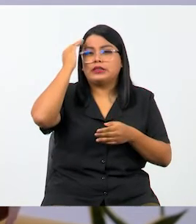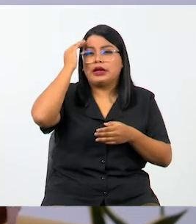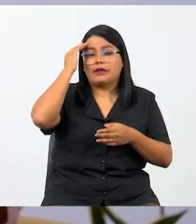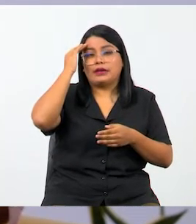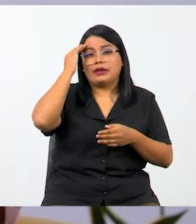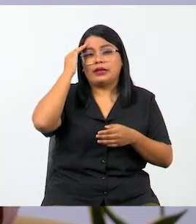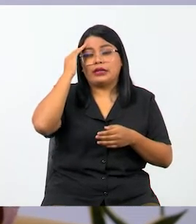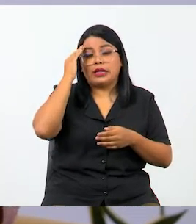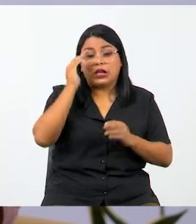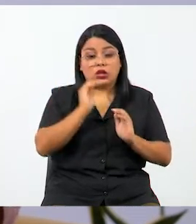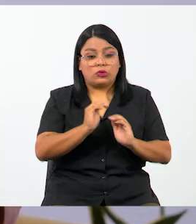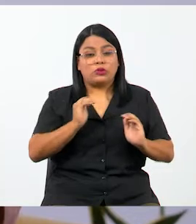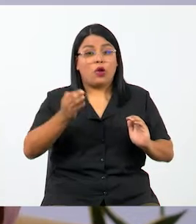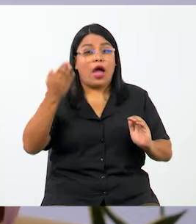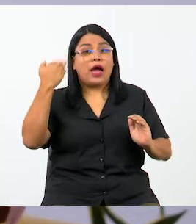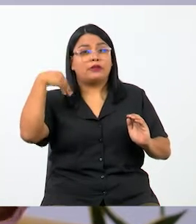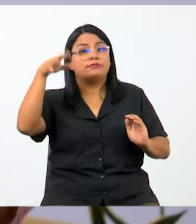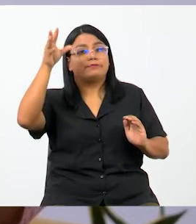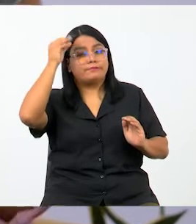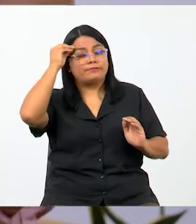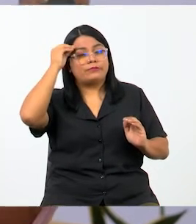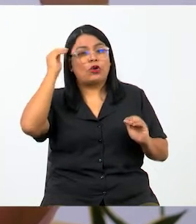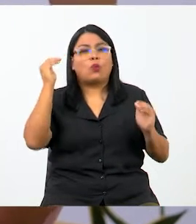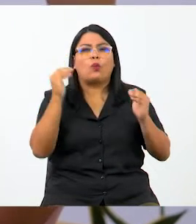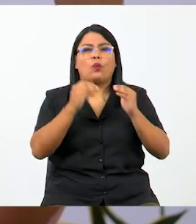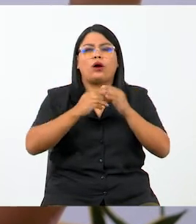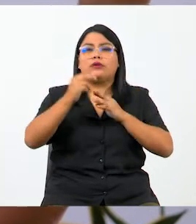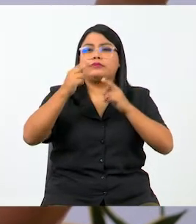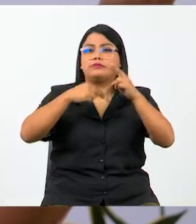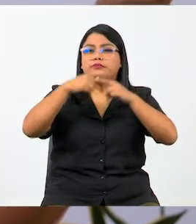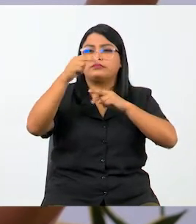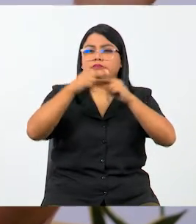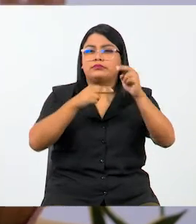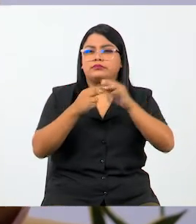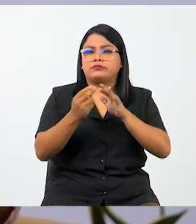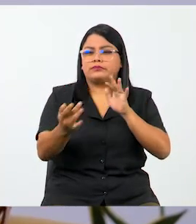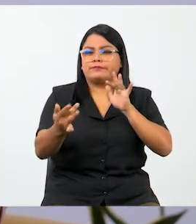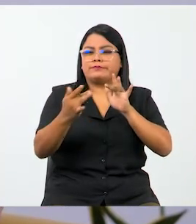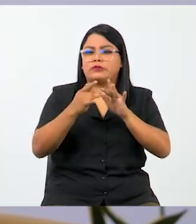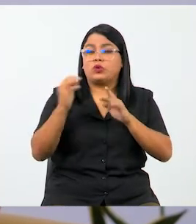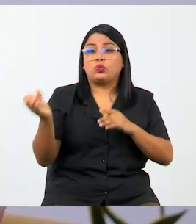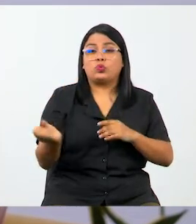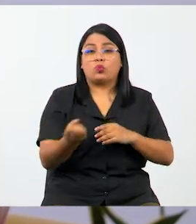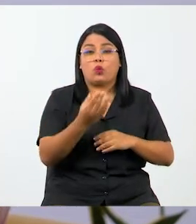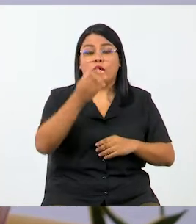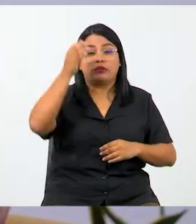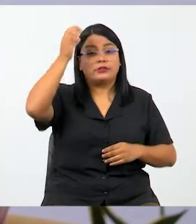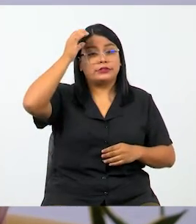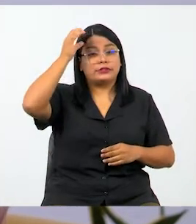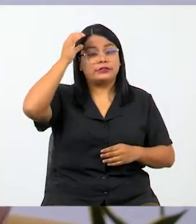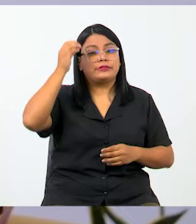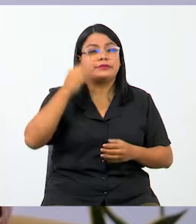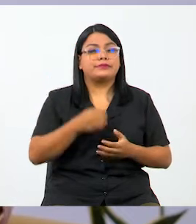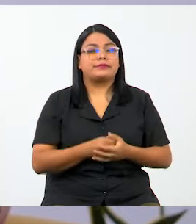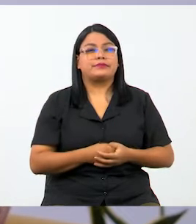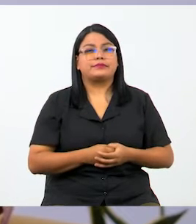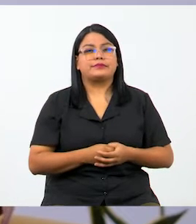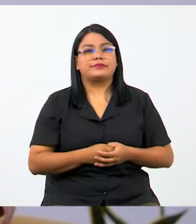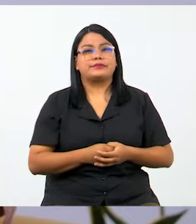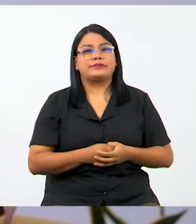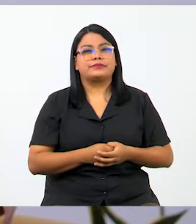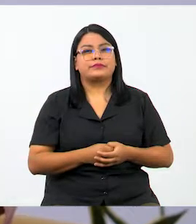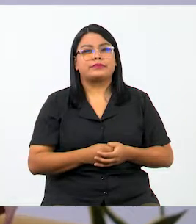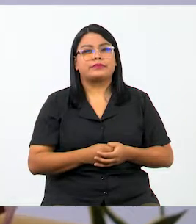la construcción, que es cuando relacionamos nuestros conocimientos previos con los nuevos conocimientos, y finalmente